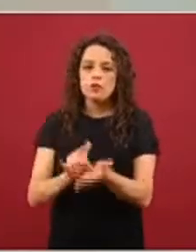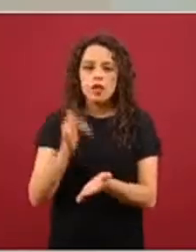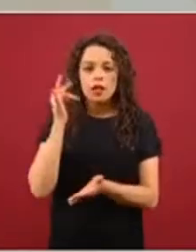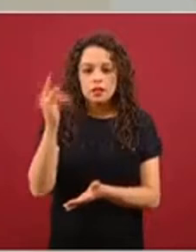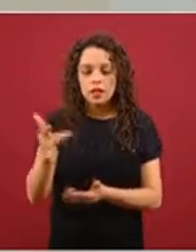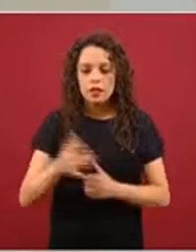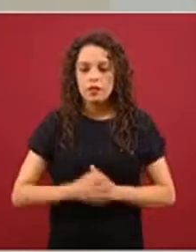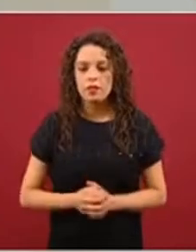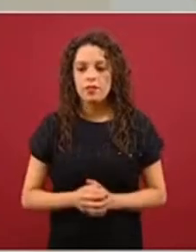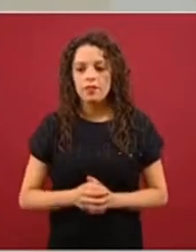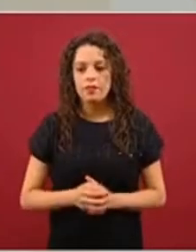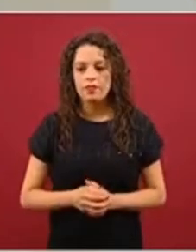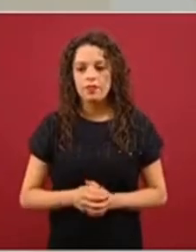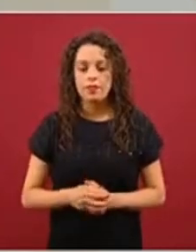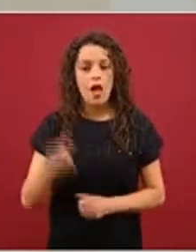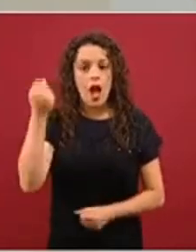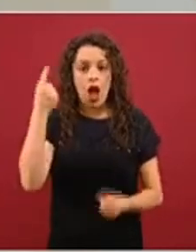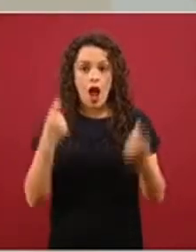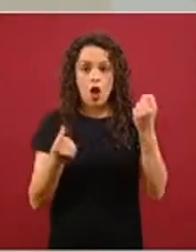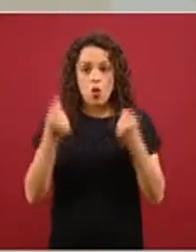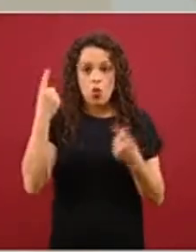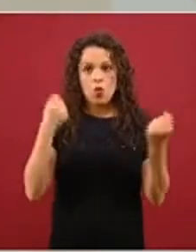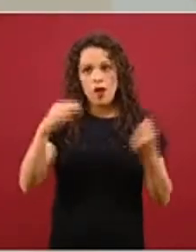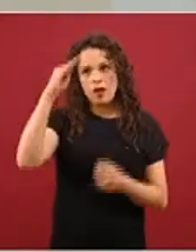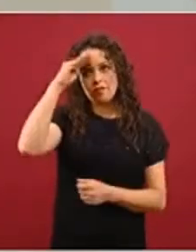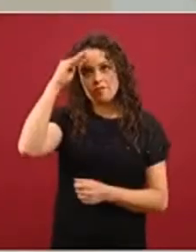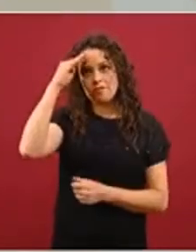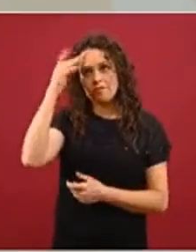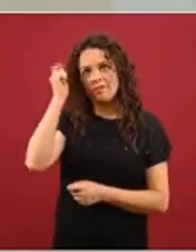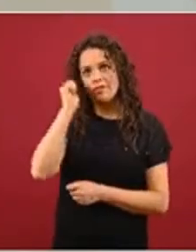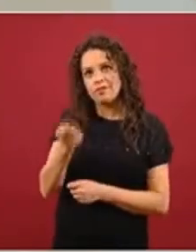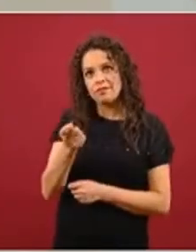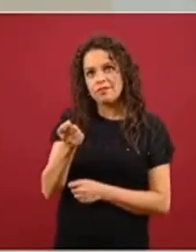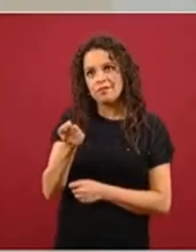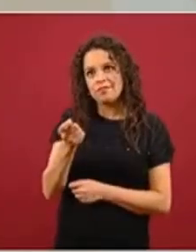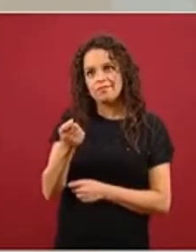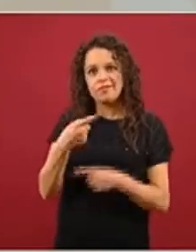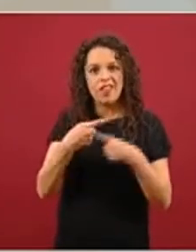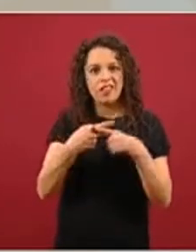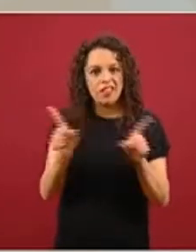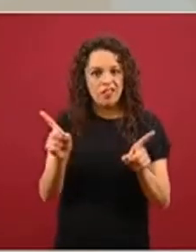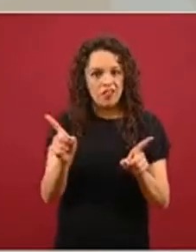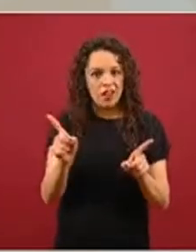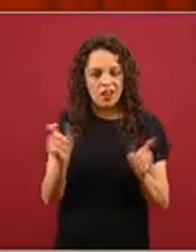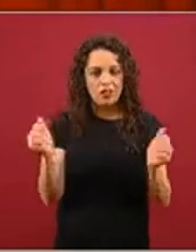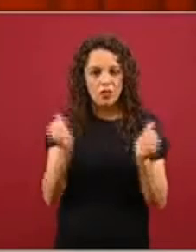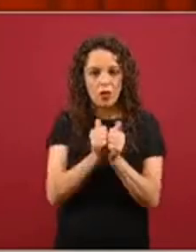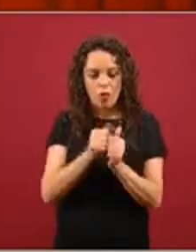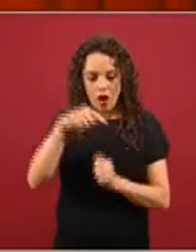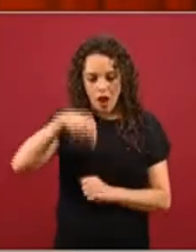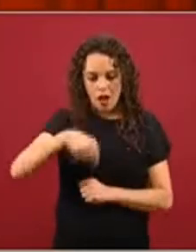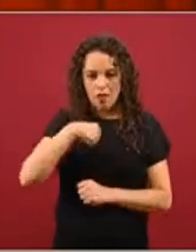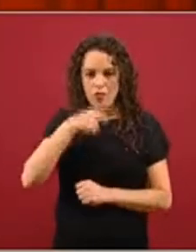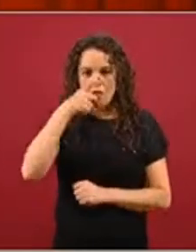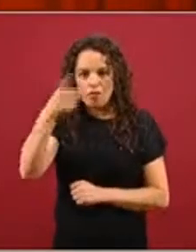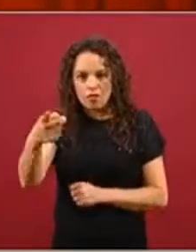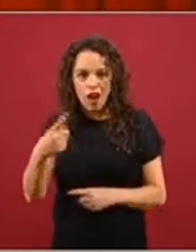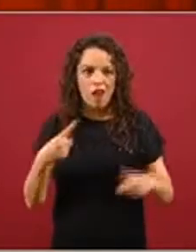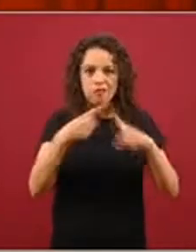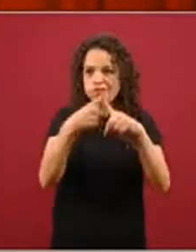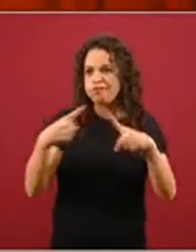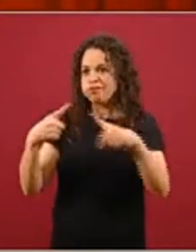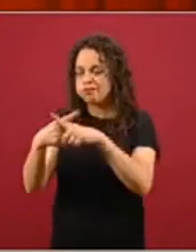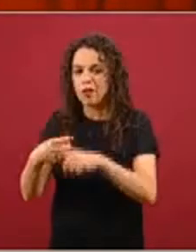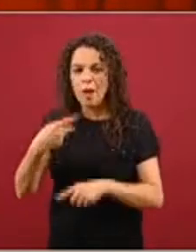parecen pronunciarse con una perspectiva como discrepante de lo que aquí se menciona. No nos ofendemos, qué bien,